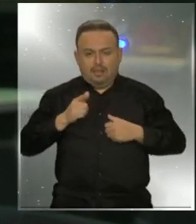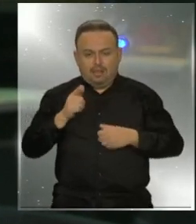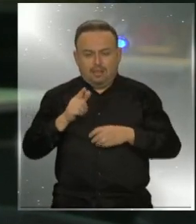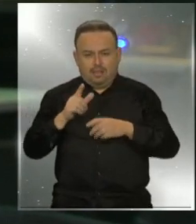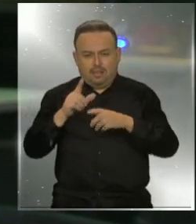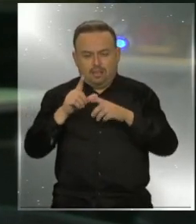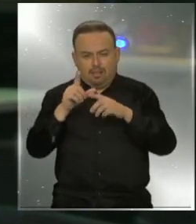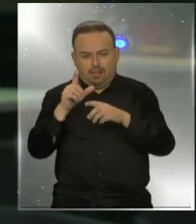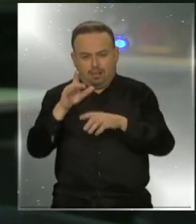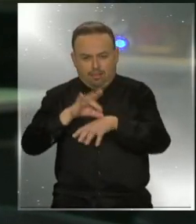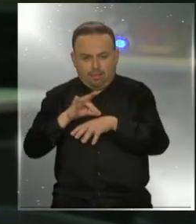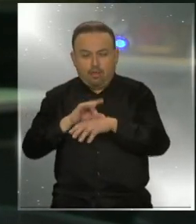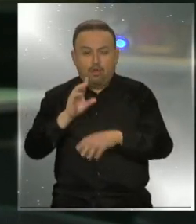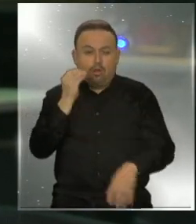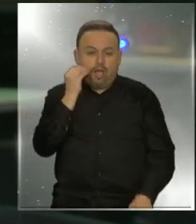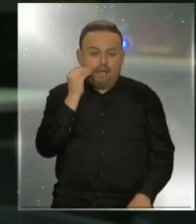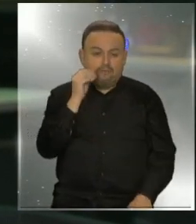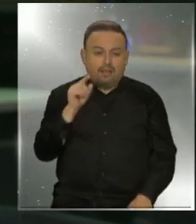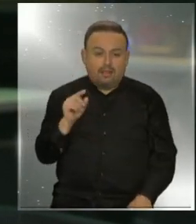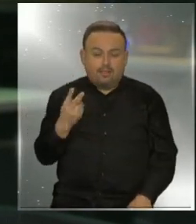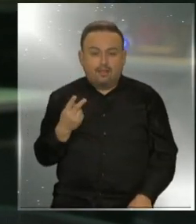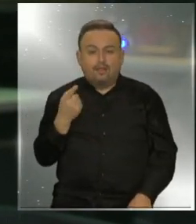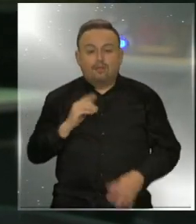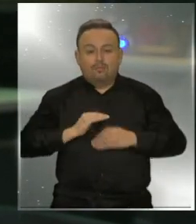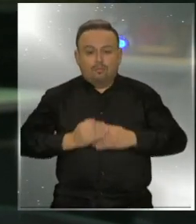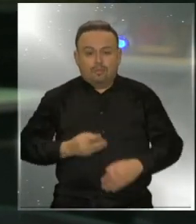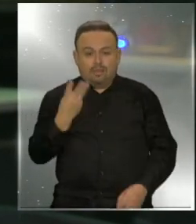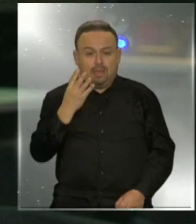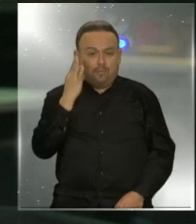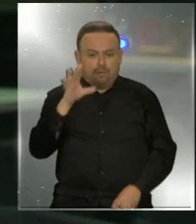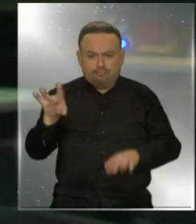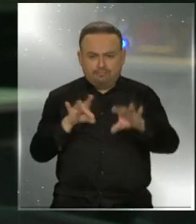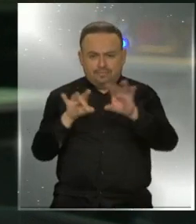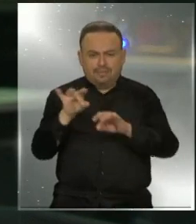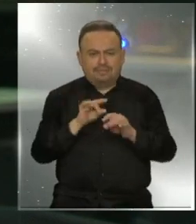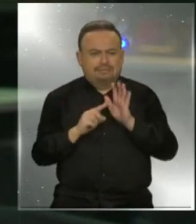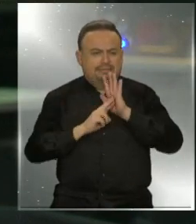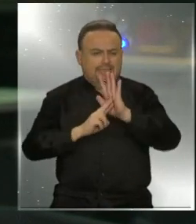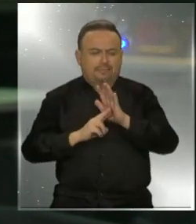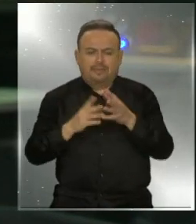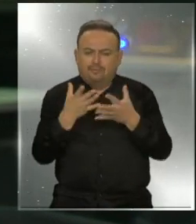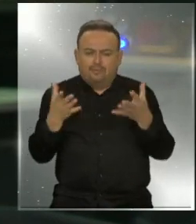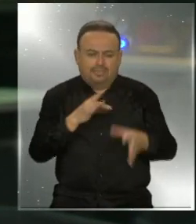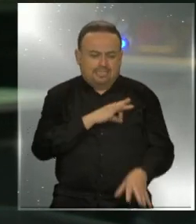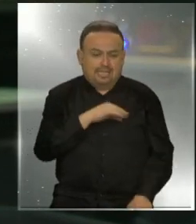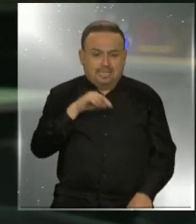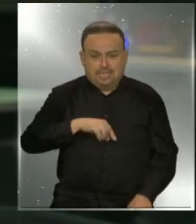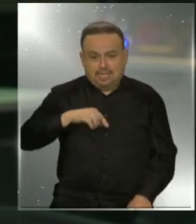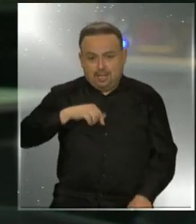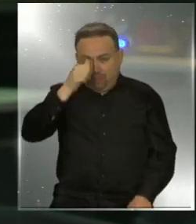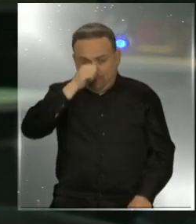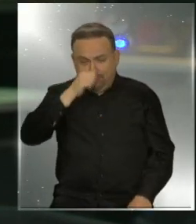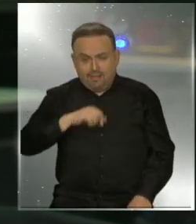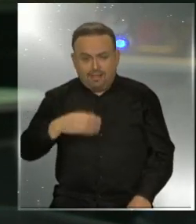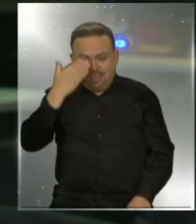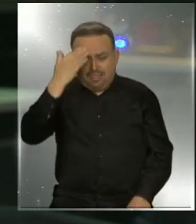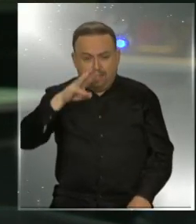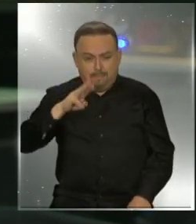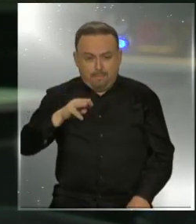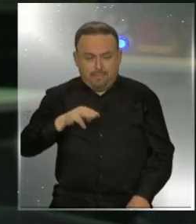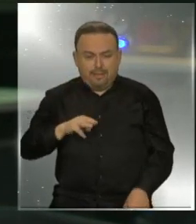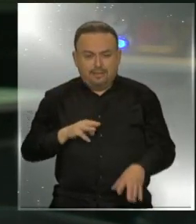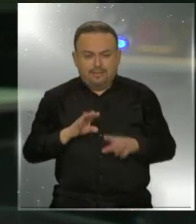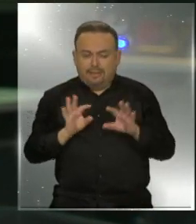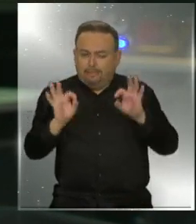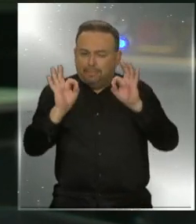una bisabuela y una embarazada. Tres mujeres que representan a tantas chilenas que este domingo vivirán el Día de la Madre